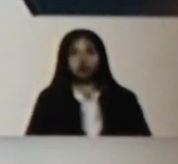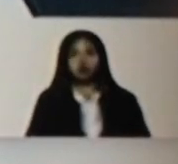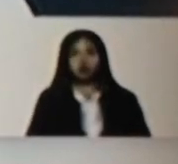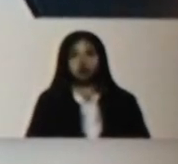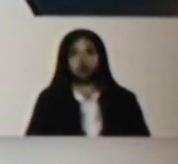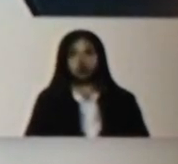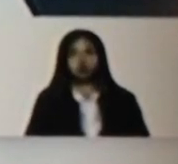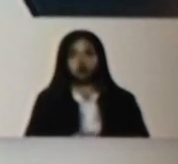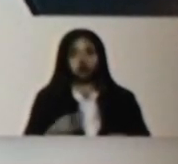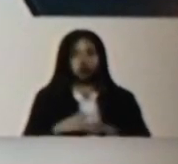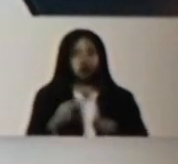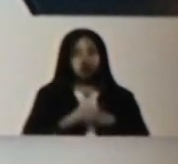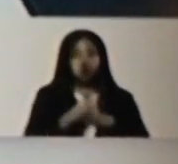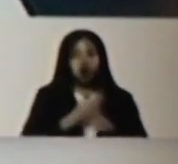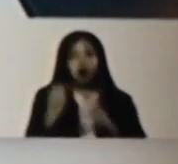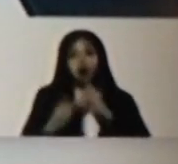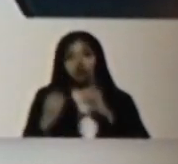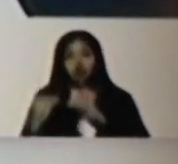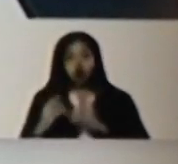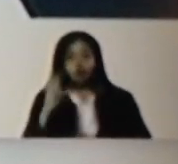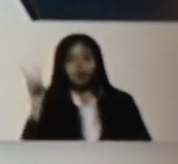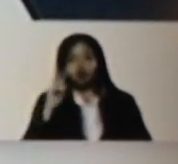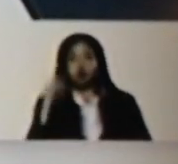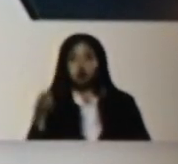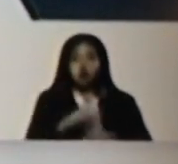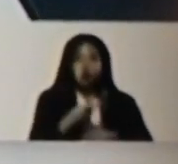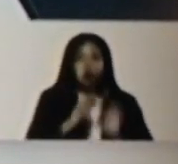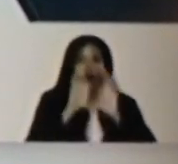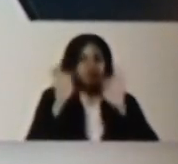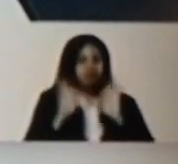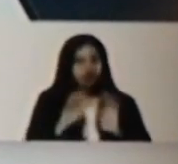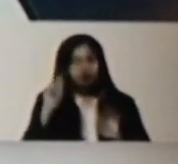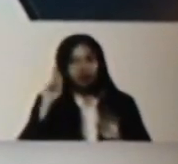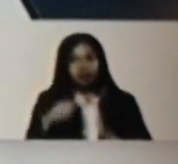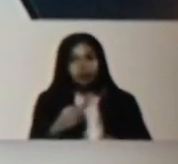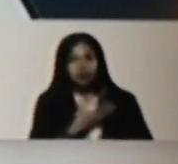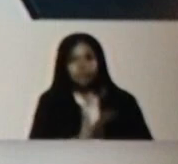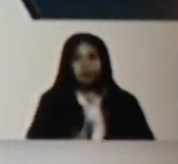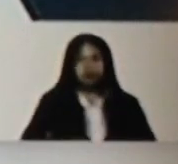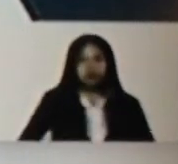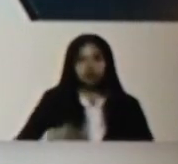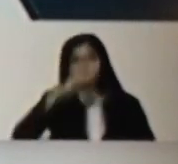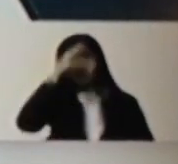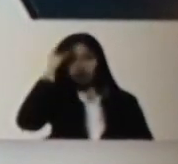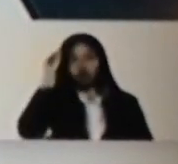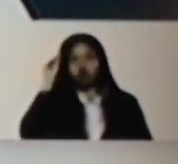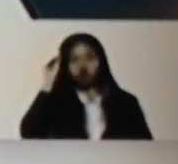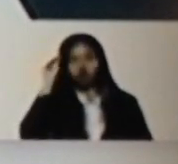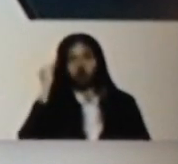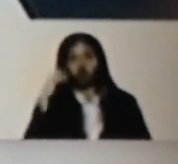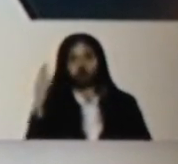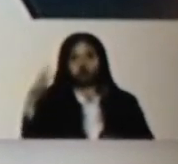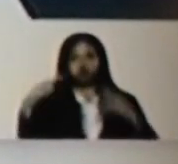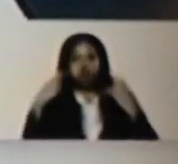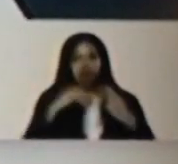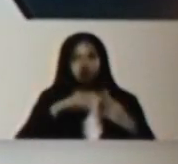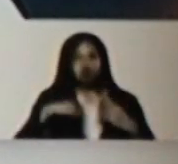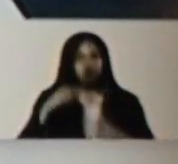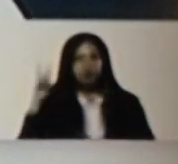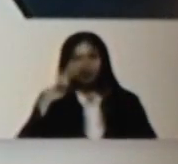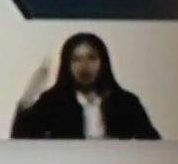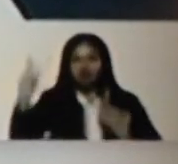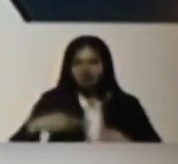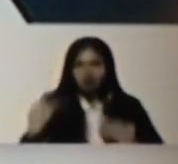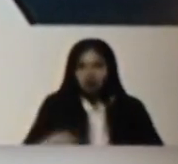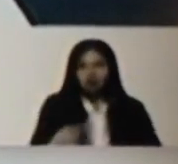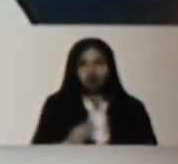y ha habido conversaciones bilaterales de altos funcionarios, de servicio de inteligencia, de militares, de ministros, a alto nivel. Así